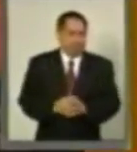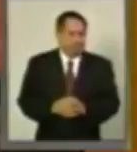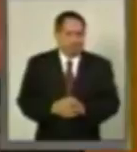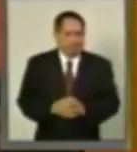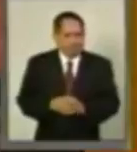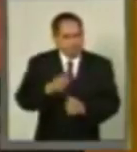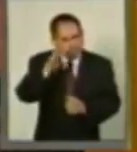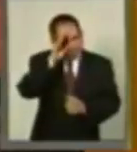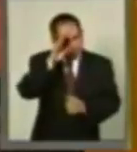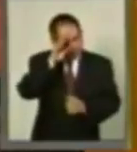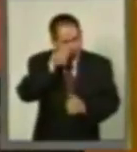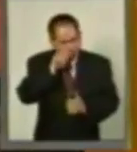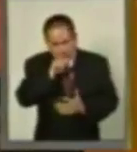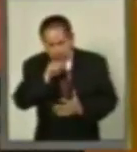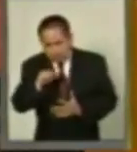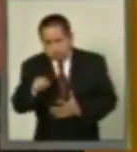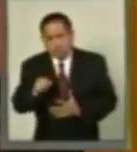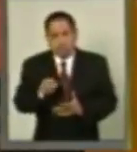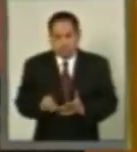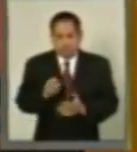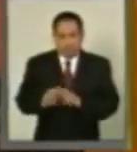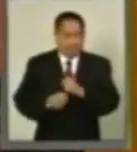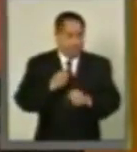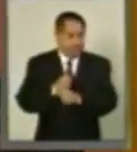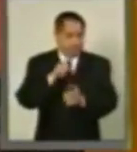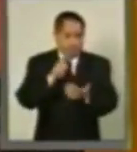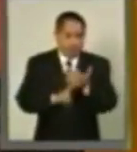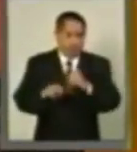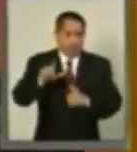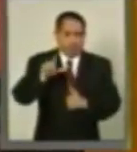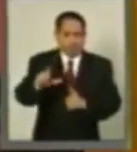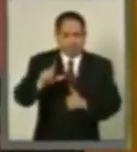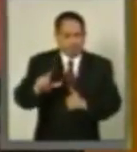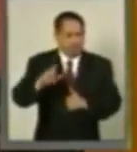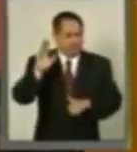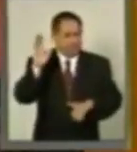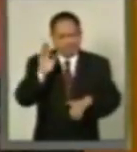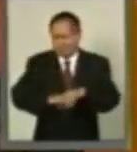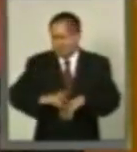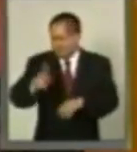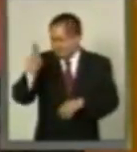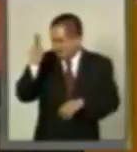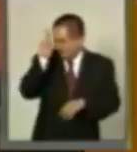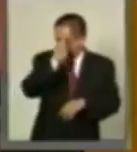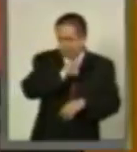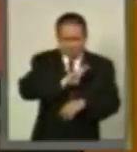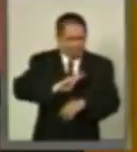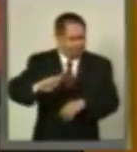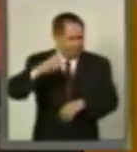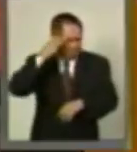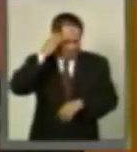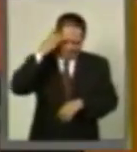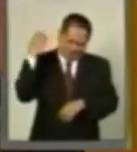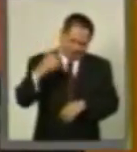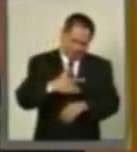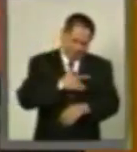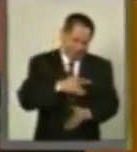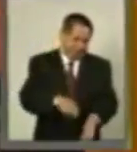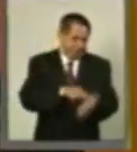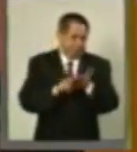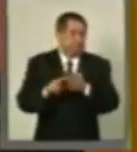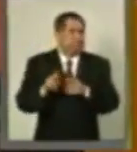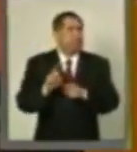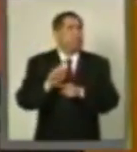cifras nos indican que este año 2017 apunta a ser el año más violento